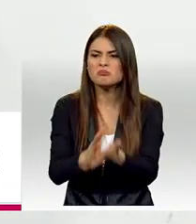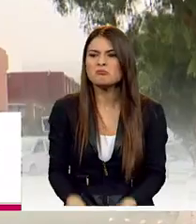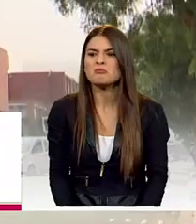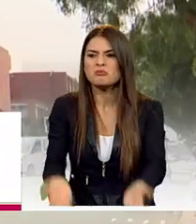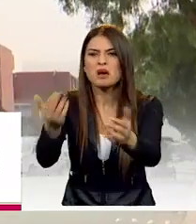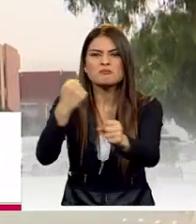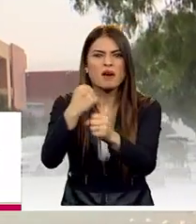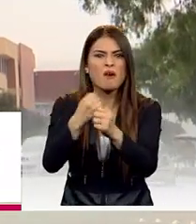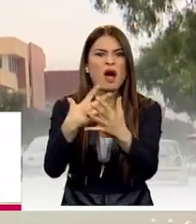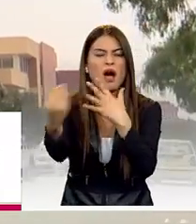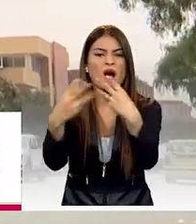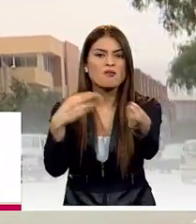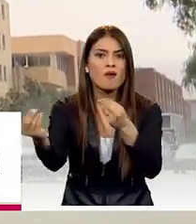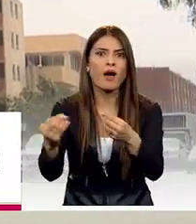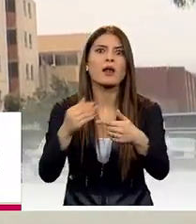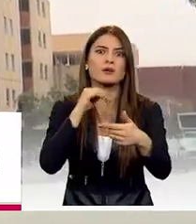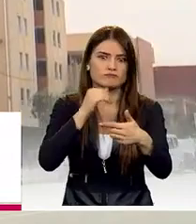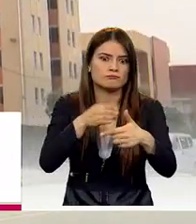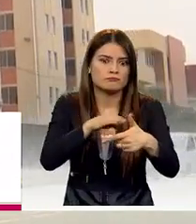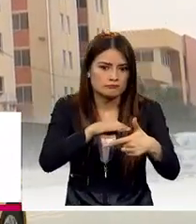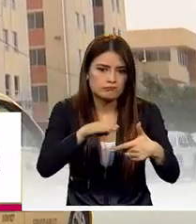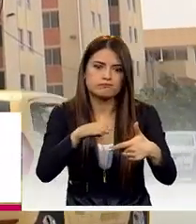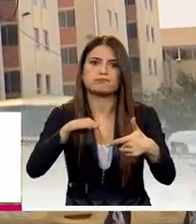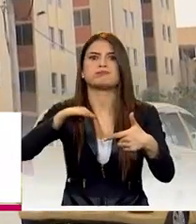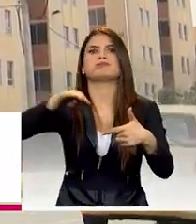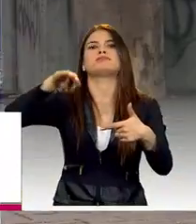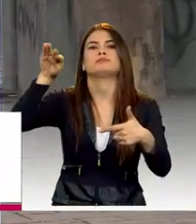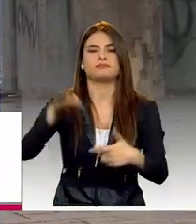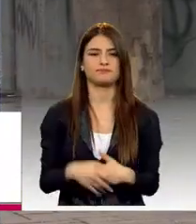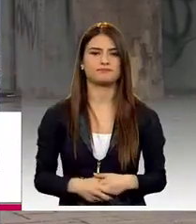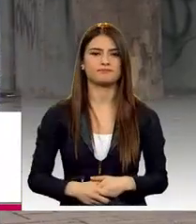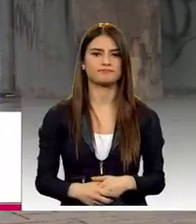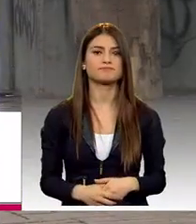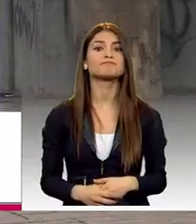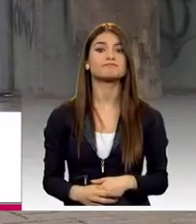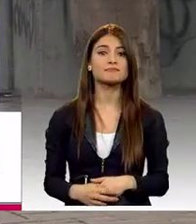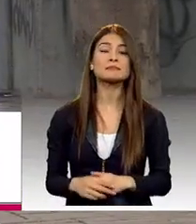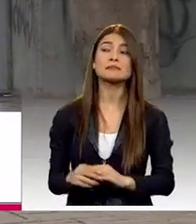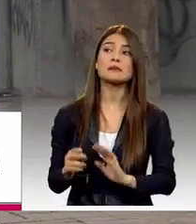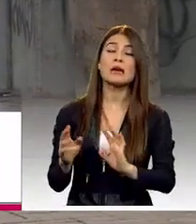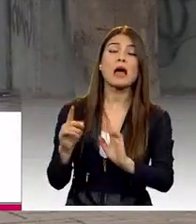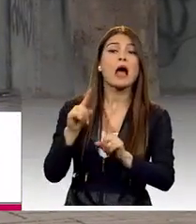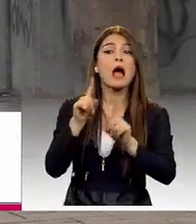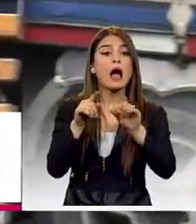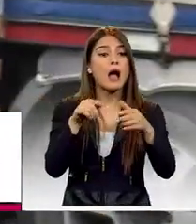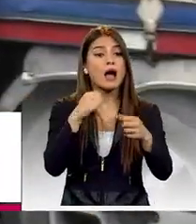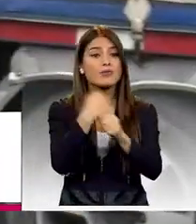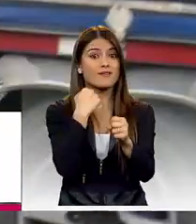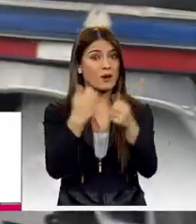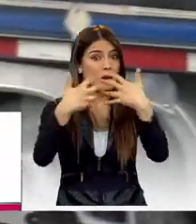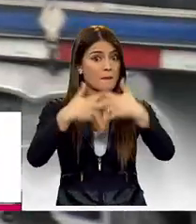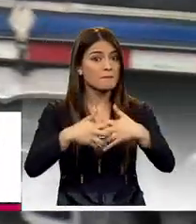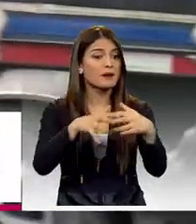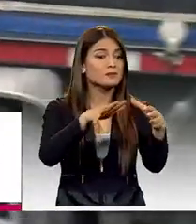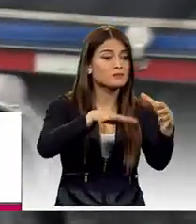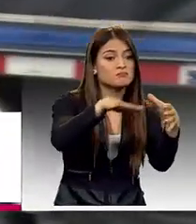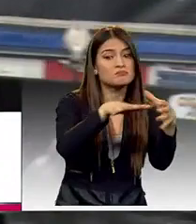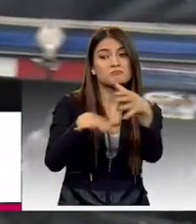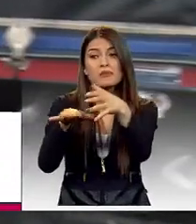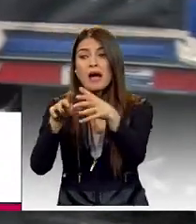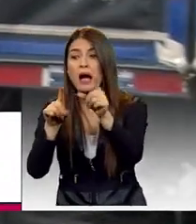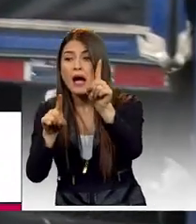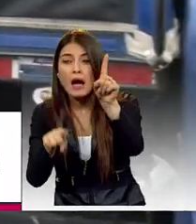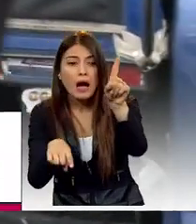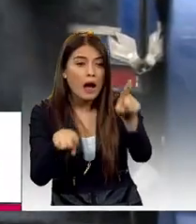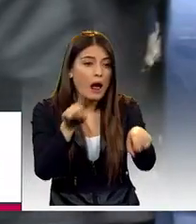la curva. Los resultados en el número de contagios debido a la apertura gradual por sectores que anuncia el gobierno nacional se